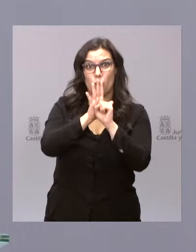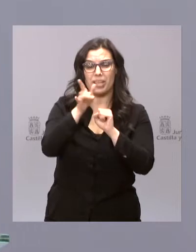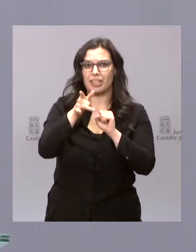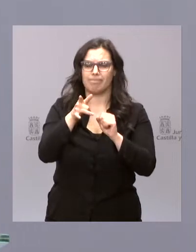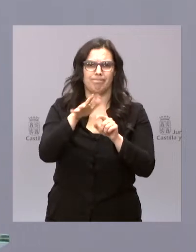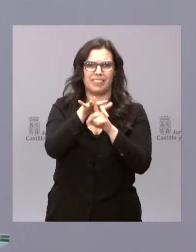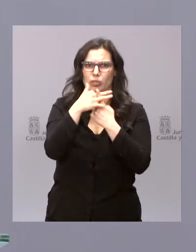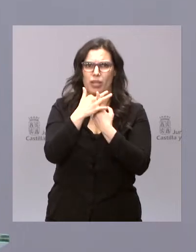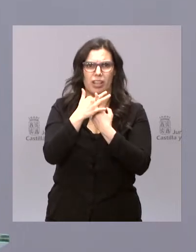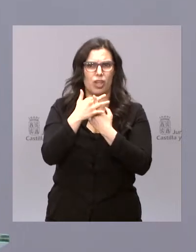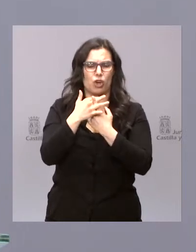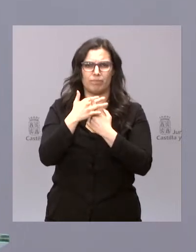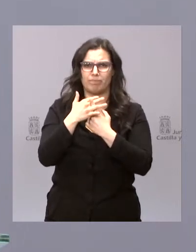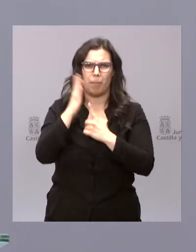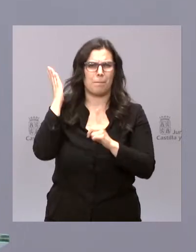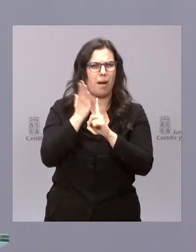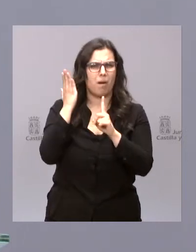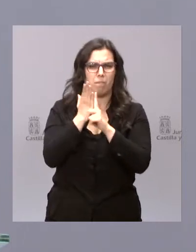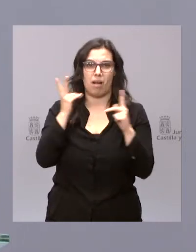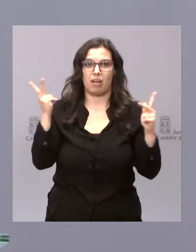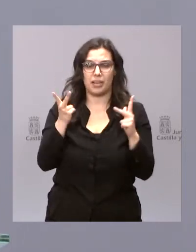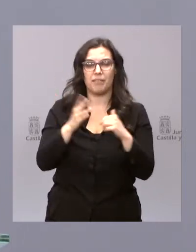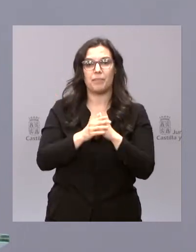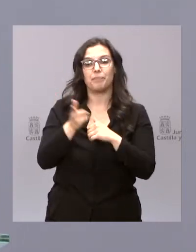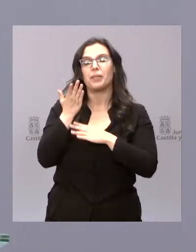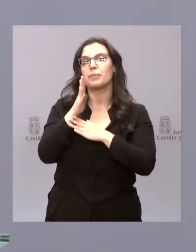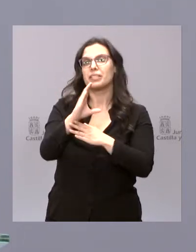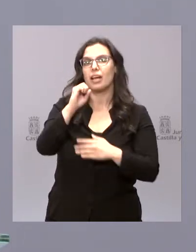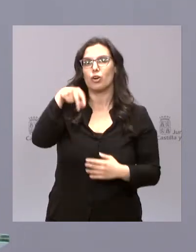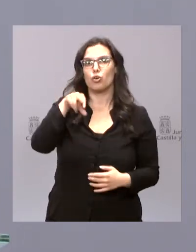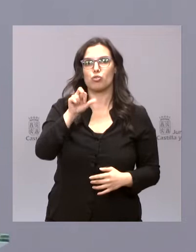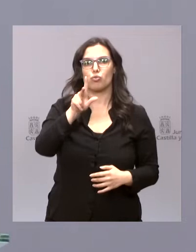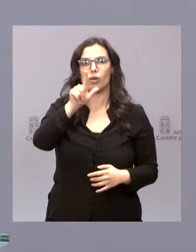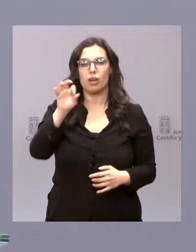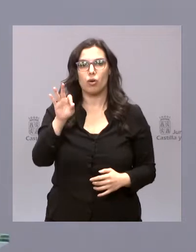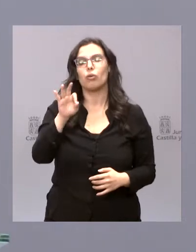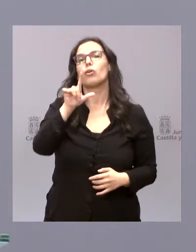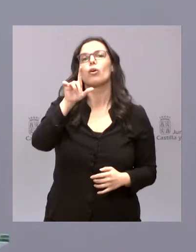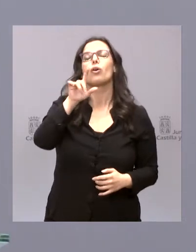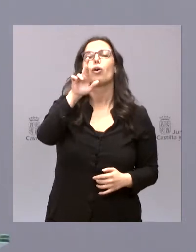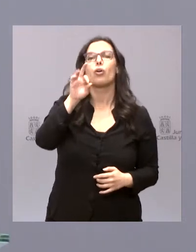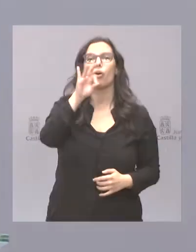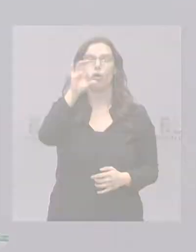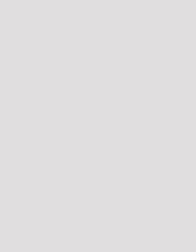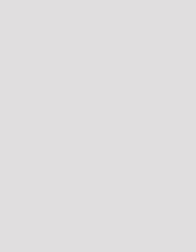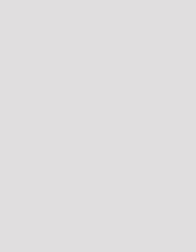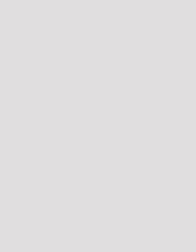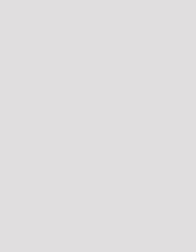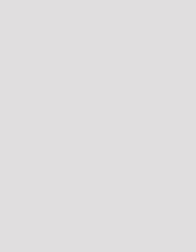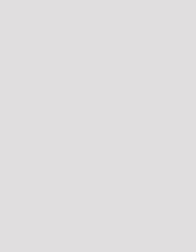una situación de extrema vulnerabilidad. La presenta Consuelo Rojo de la Asociación Adoratrices de Burgos.